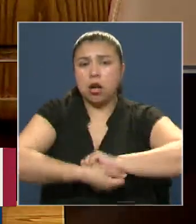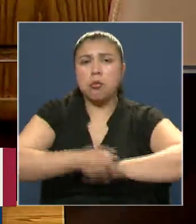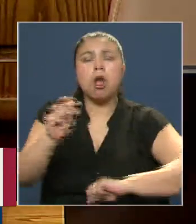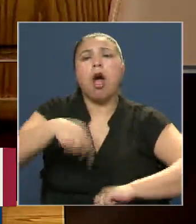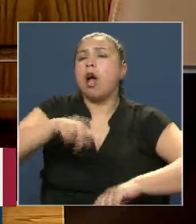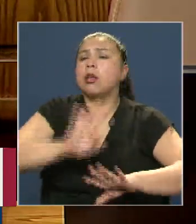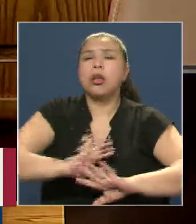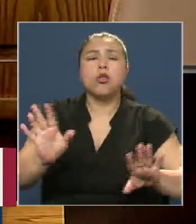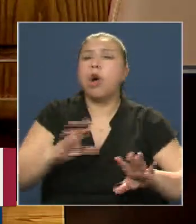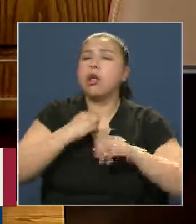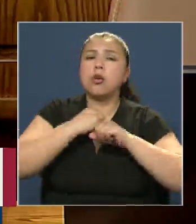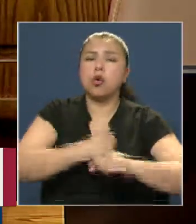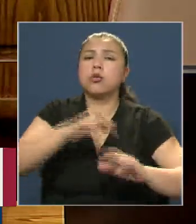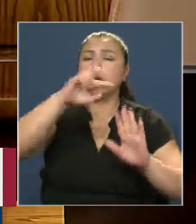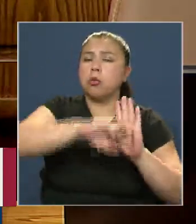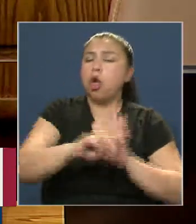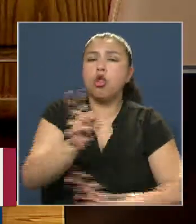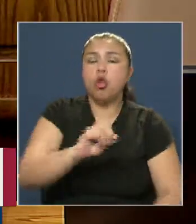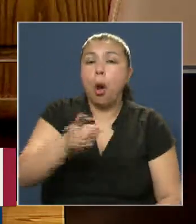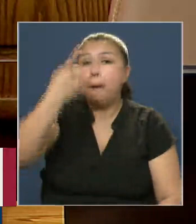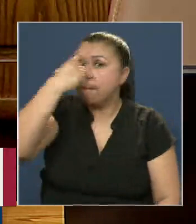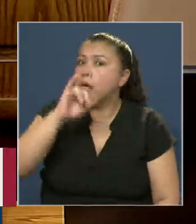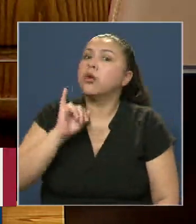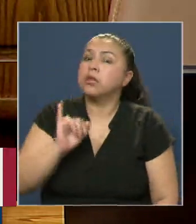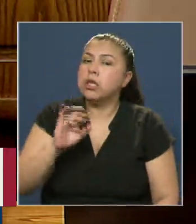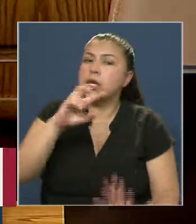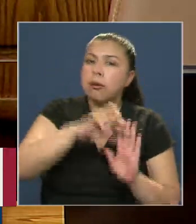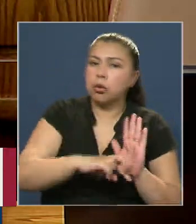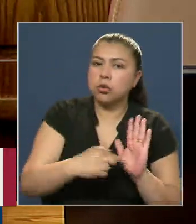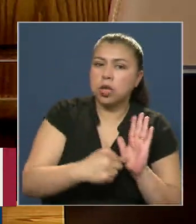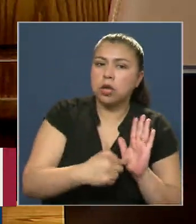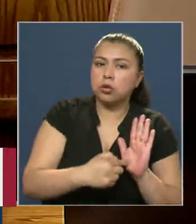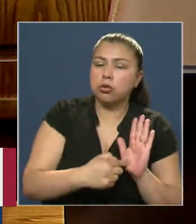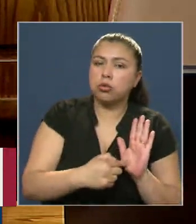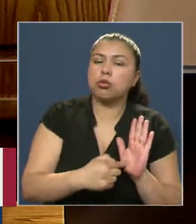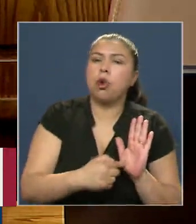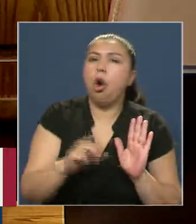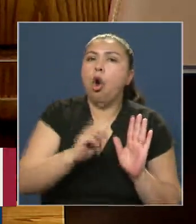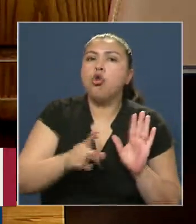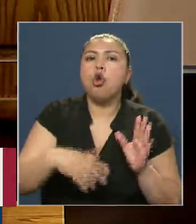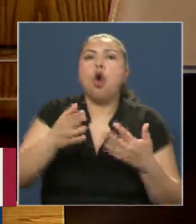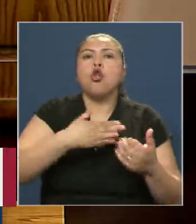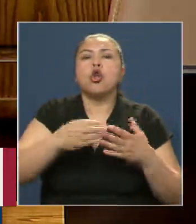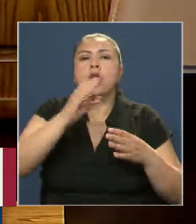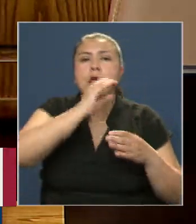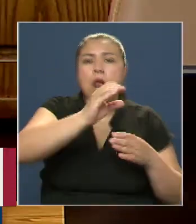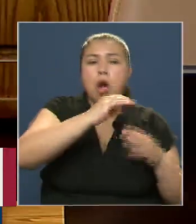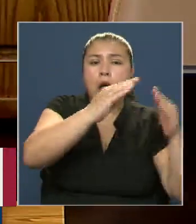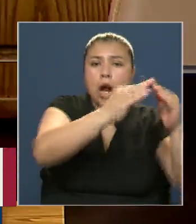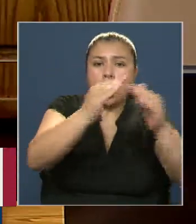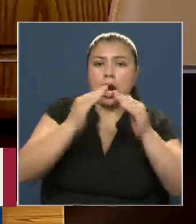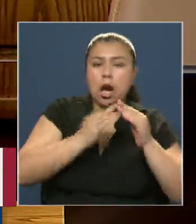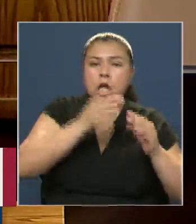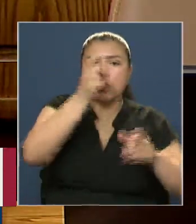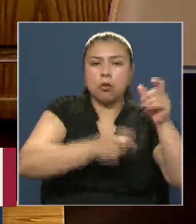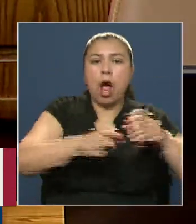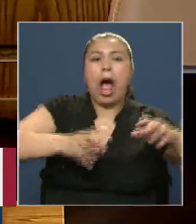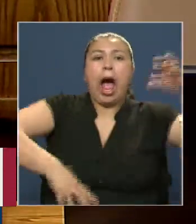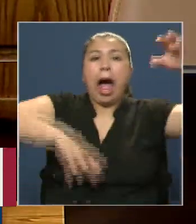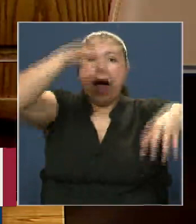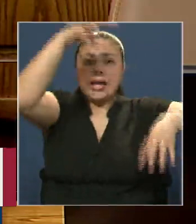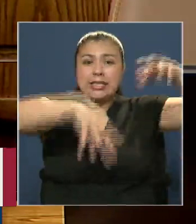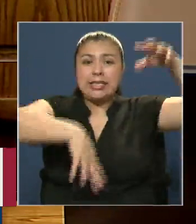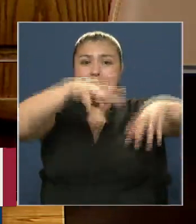está en contra de un proyecto, ¿no es cierto? Pero sí que este proyecto pase no por donde están las parcelas de esta gente. Hay cerros a los lados